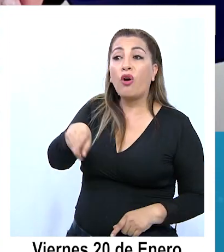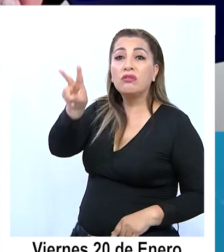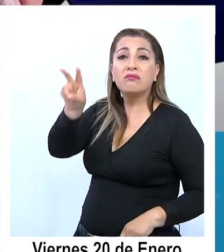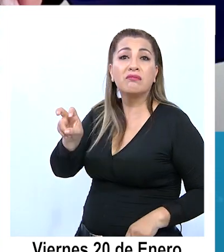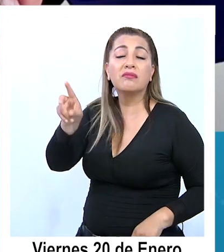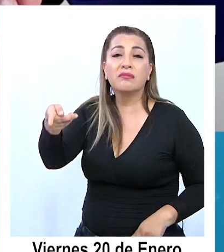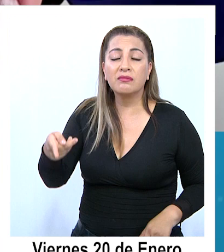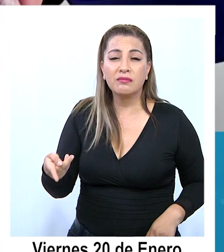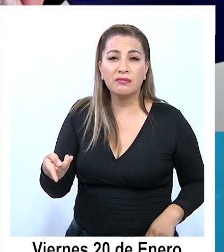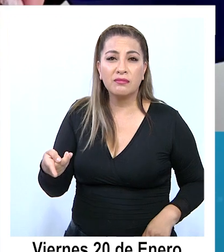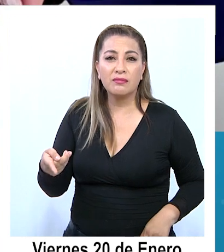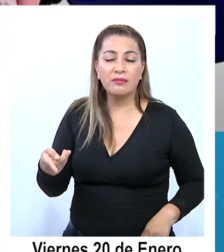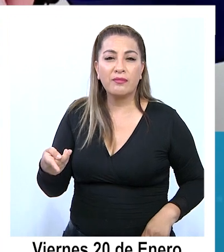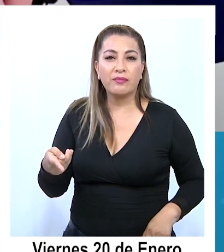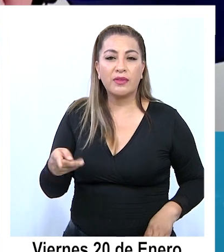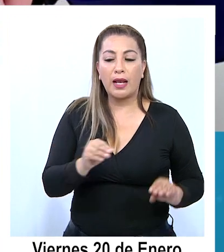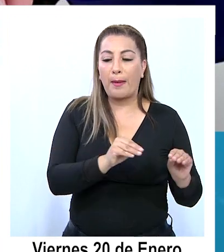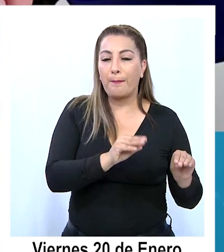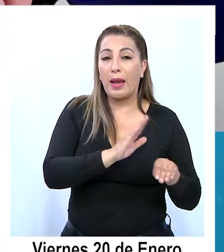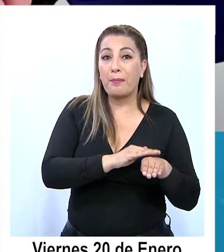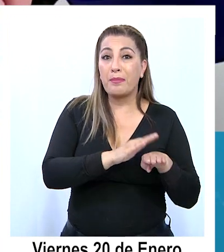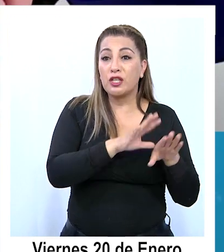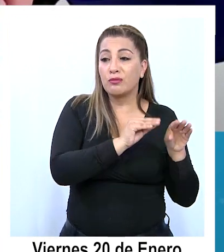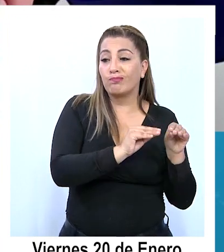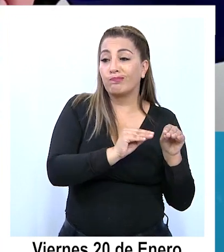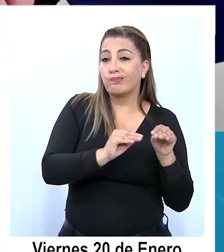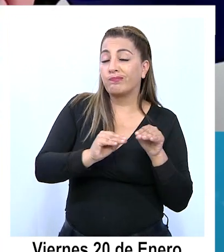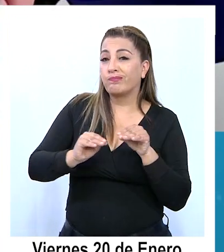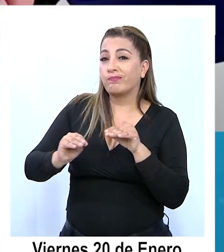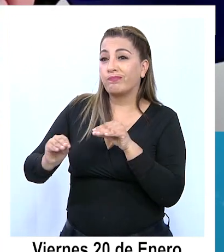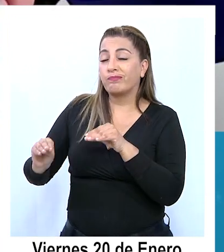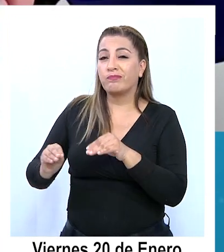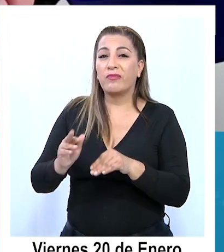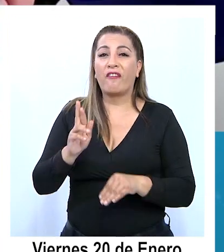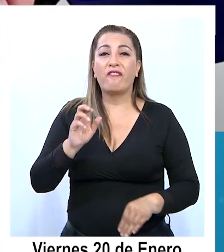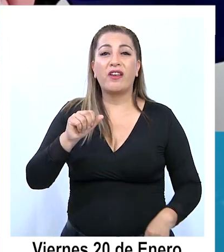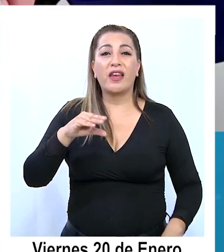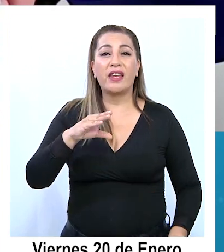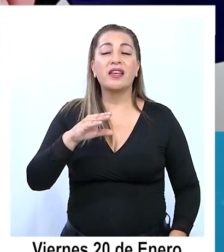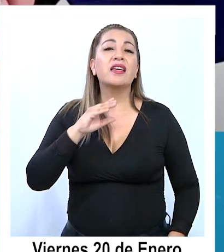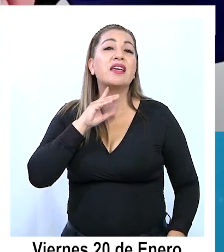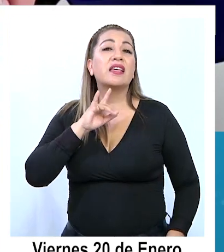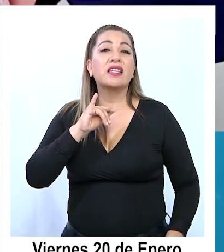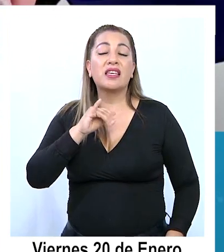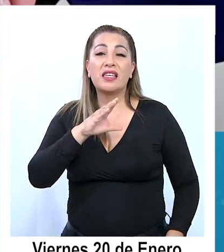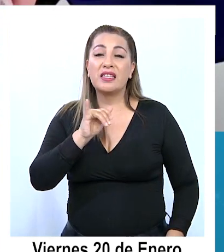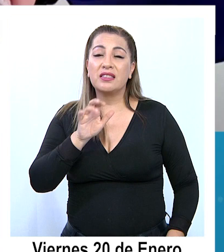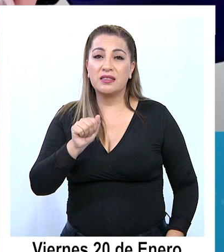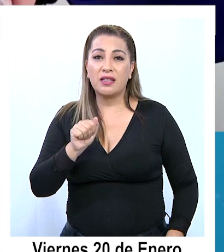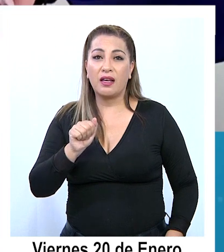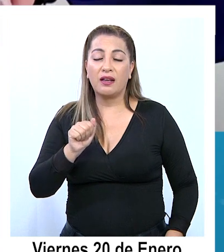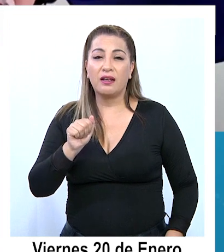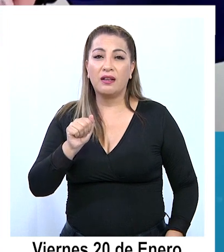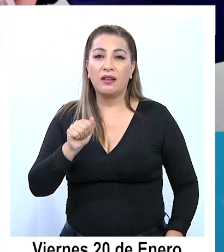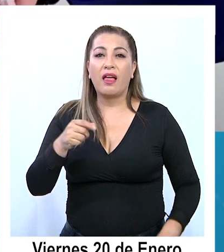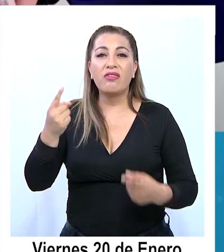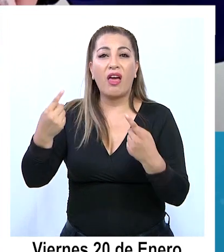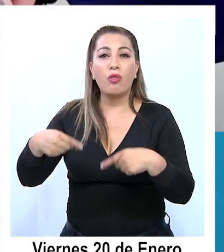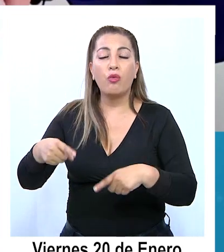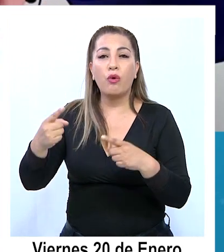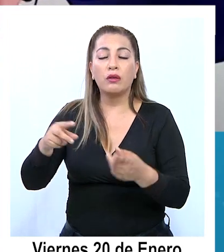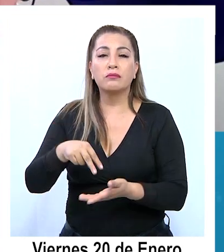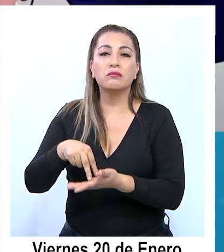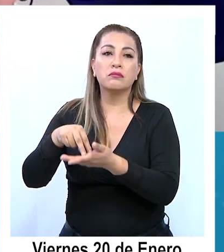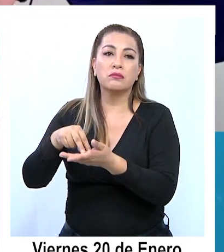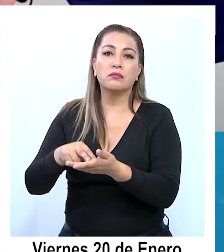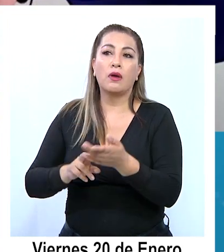otro es la prórroga de las franquicias tributarias y aduaneras que tiene el sistema franco. ¿De qué te sirve